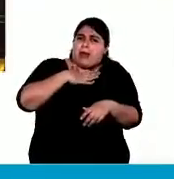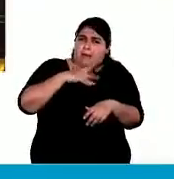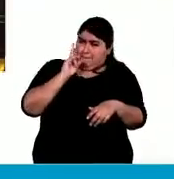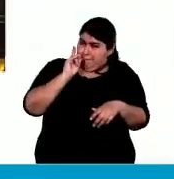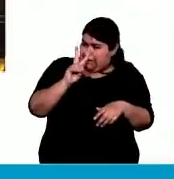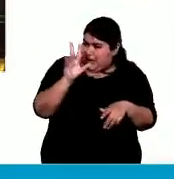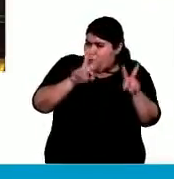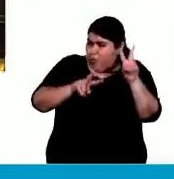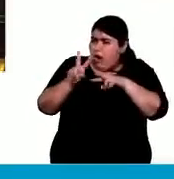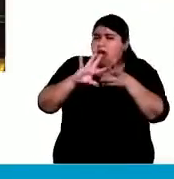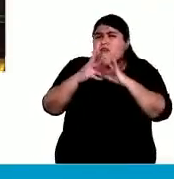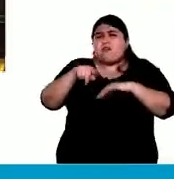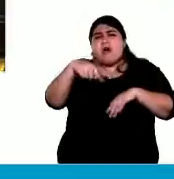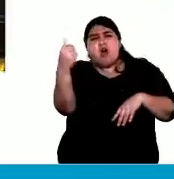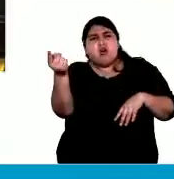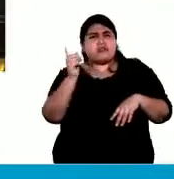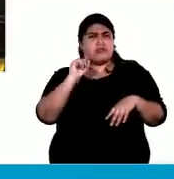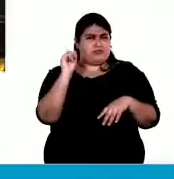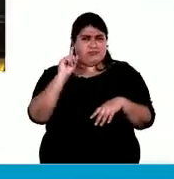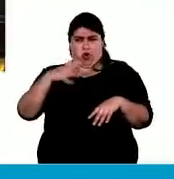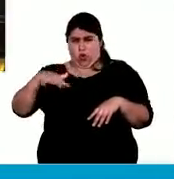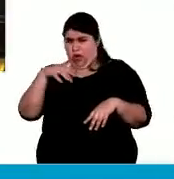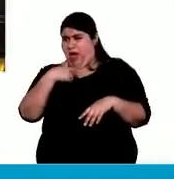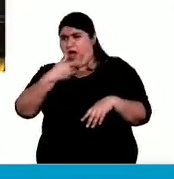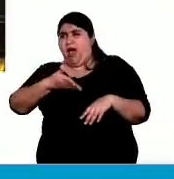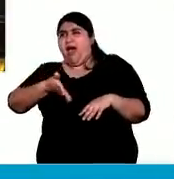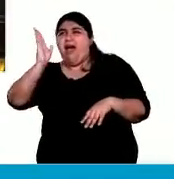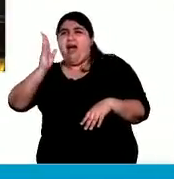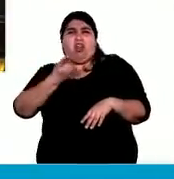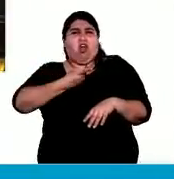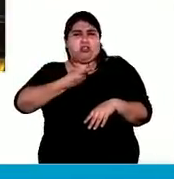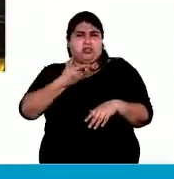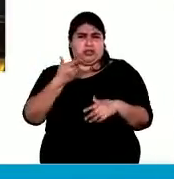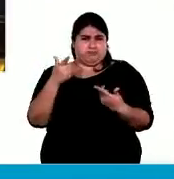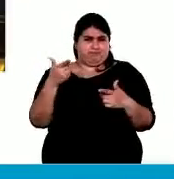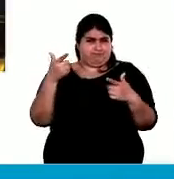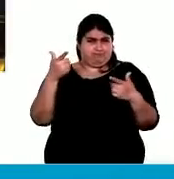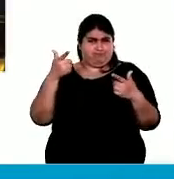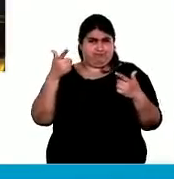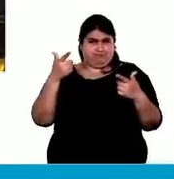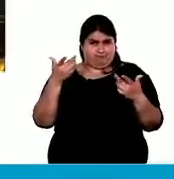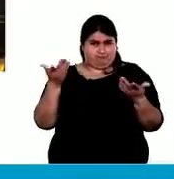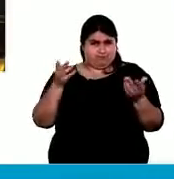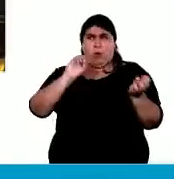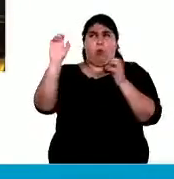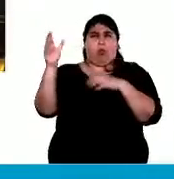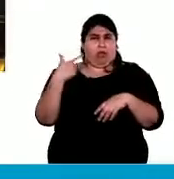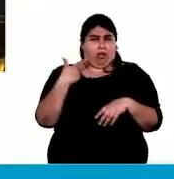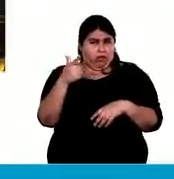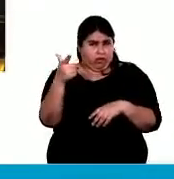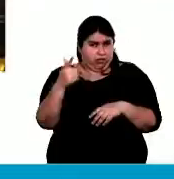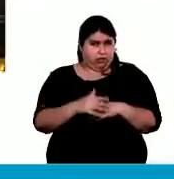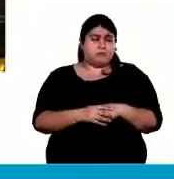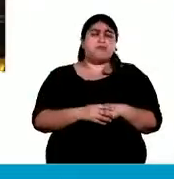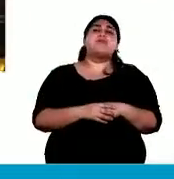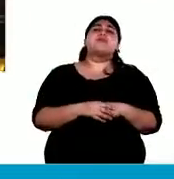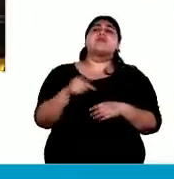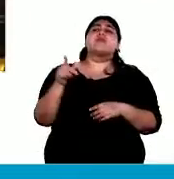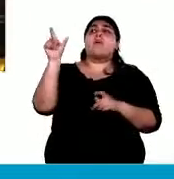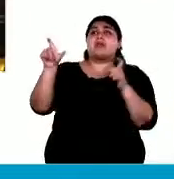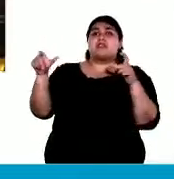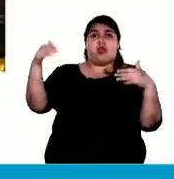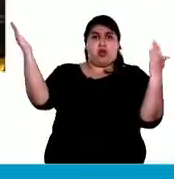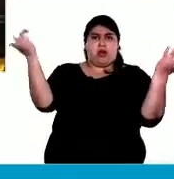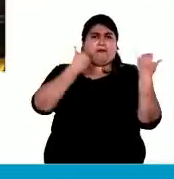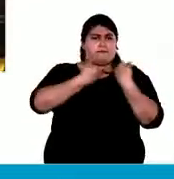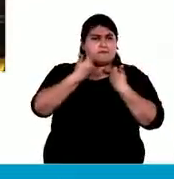eso está claro no hay un lugar a dónde ir no tienen otro lugar esos mismos vecinos nos contaban que estos ataques ya